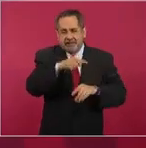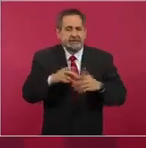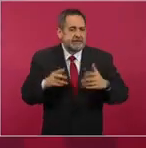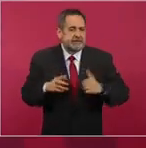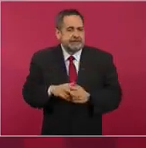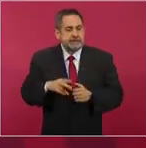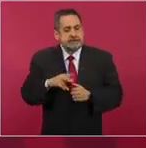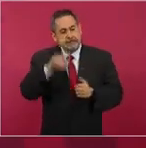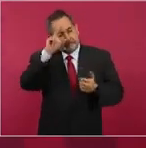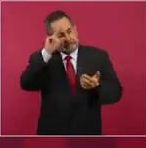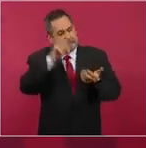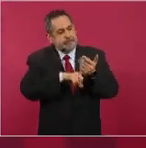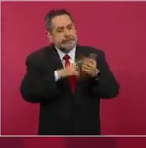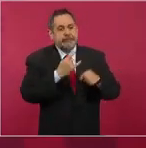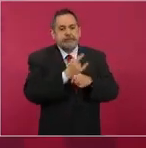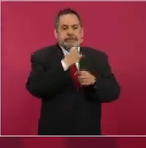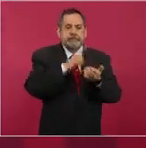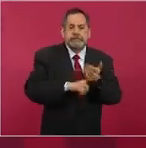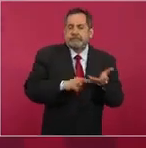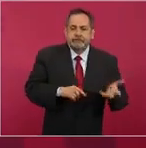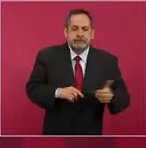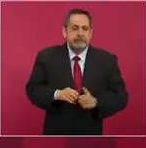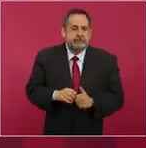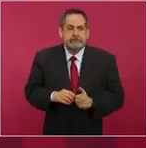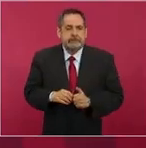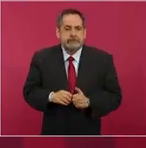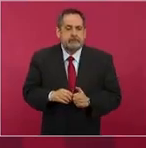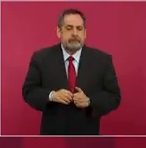los intelectuales orgánicos,